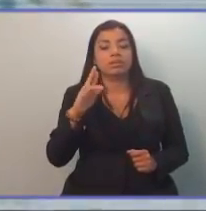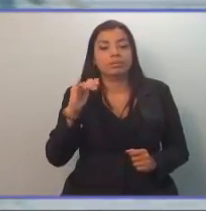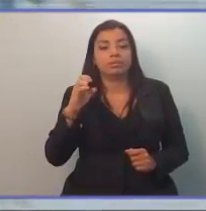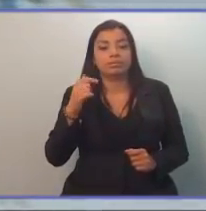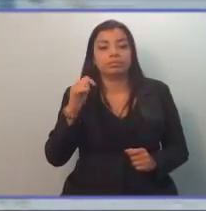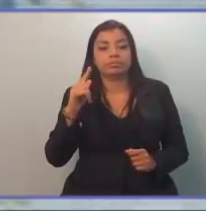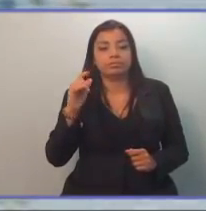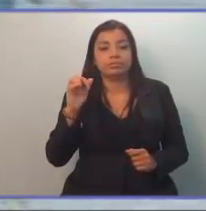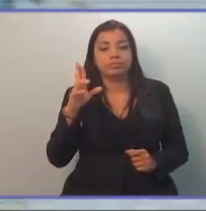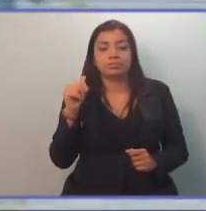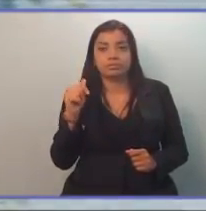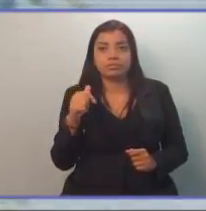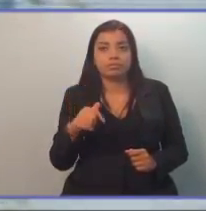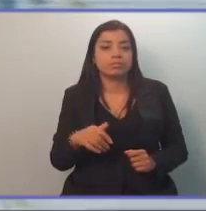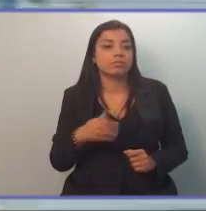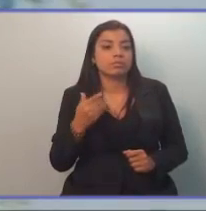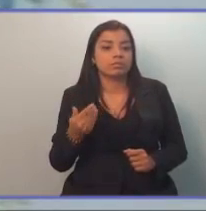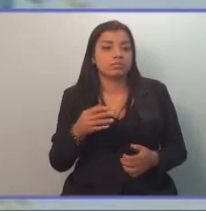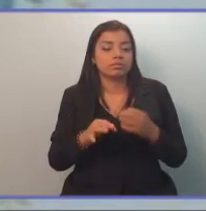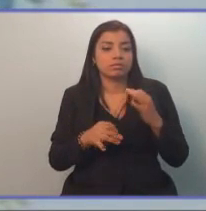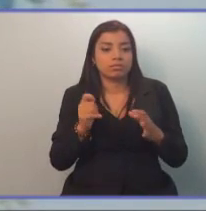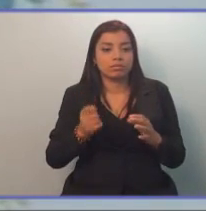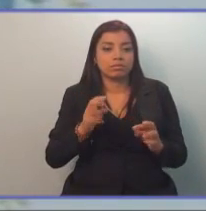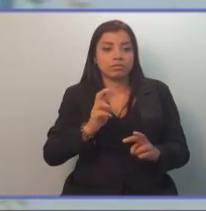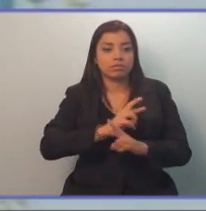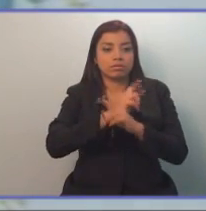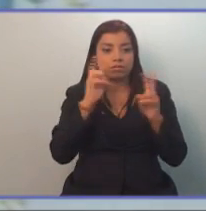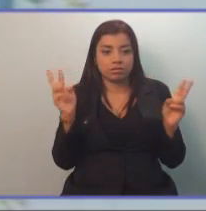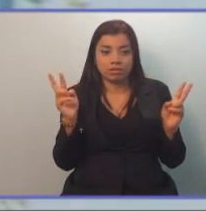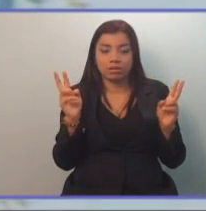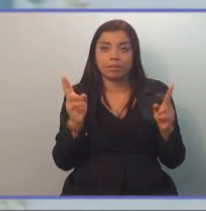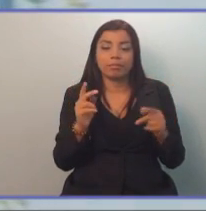Gotera, que tiene tribunales de paz que no